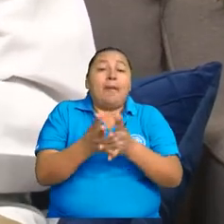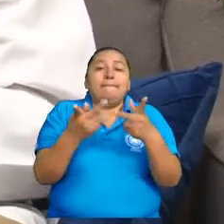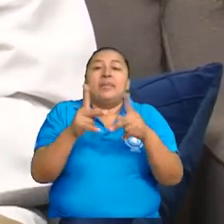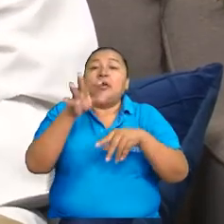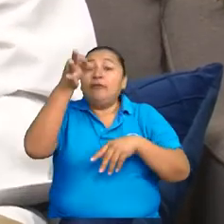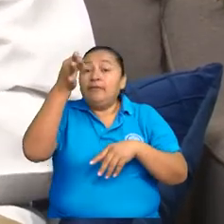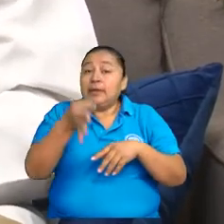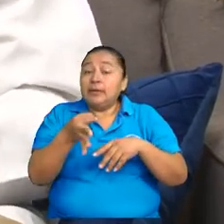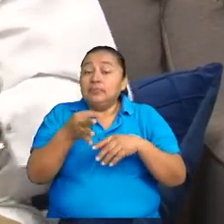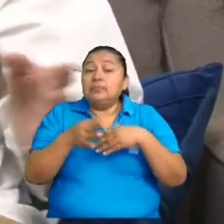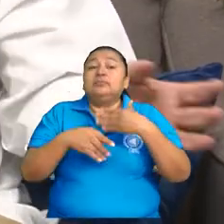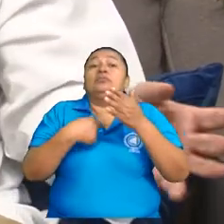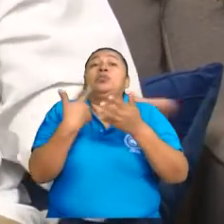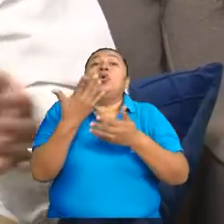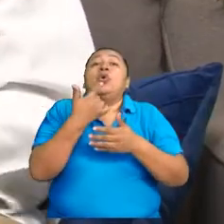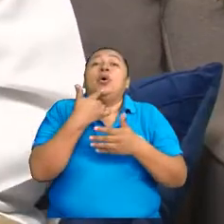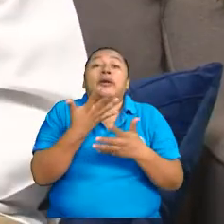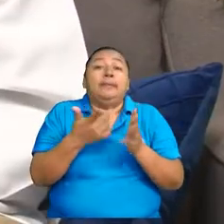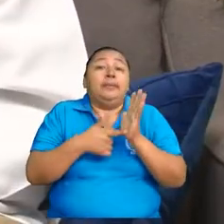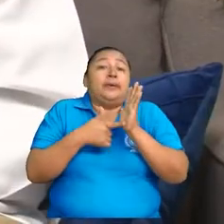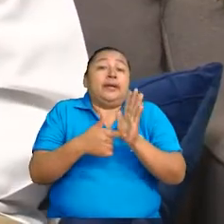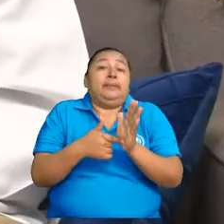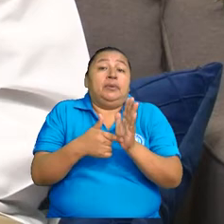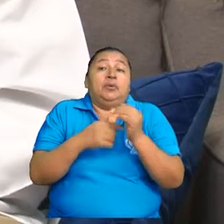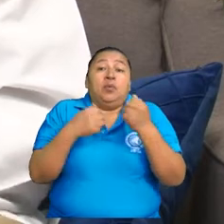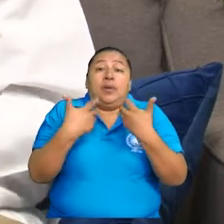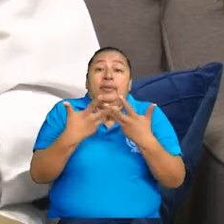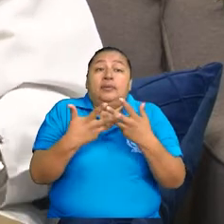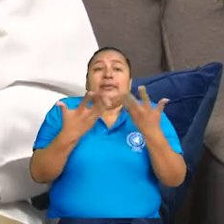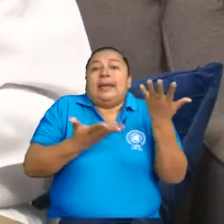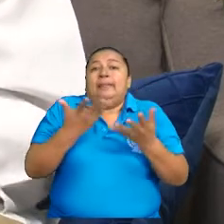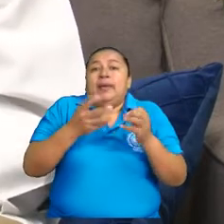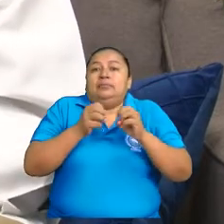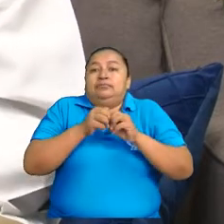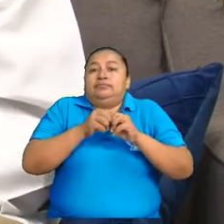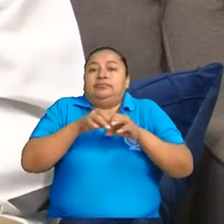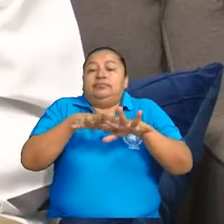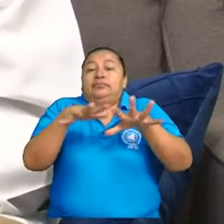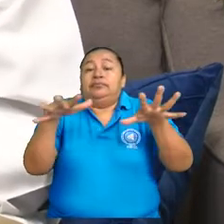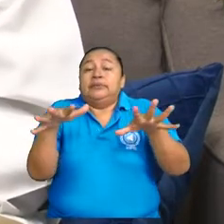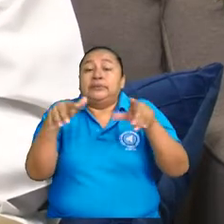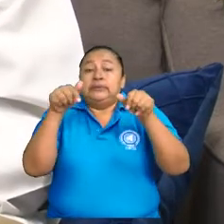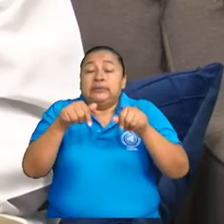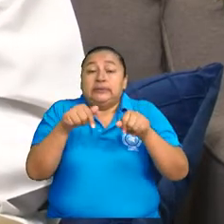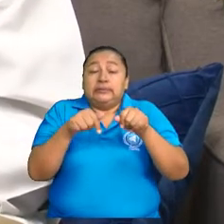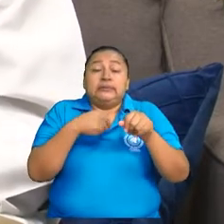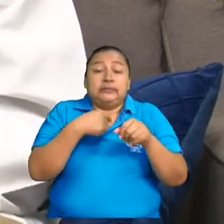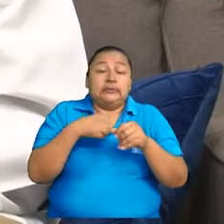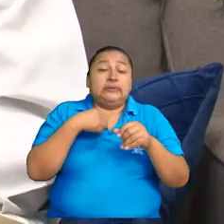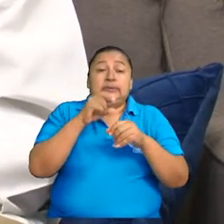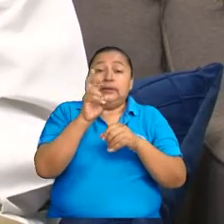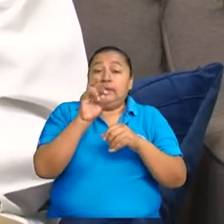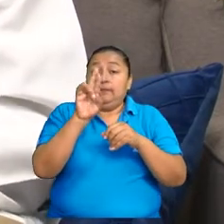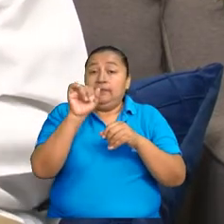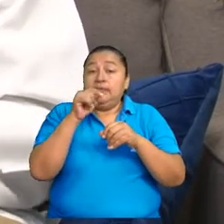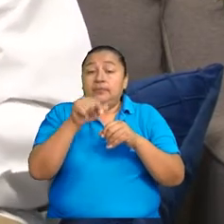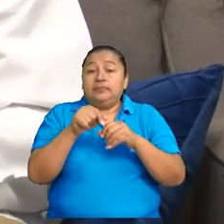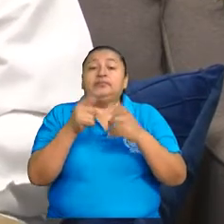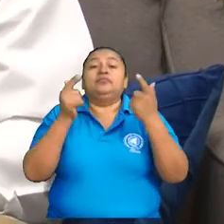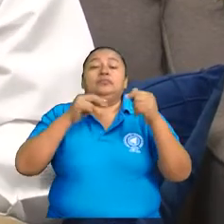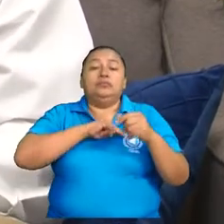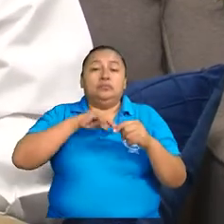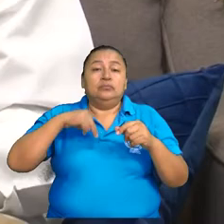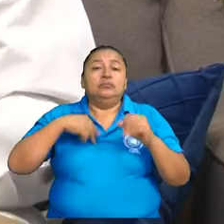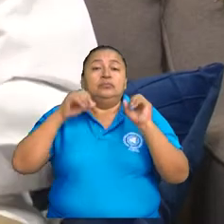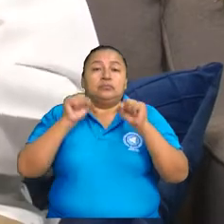cuando llegáramos a tener una diseminación más importante de este virus en nuestro país, nosotros tengamos